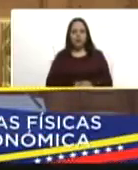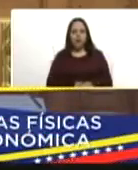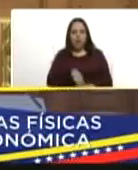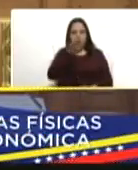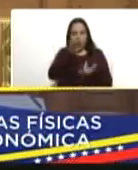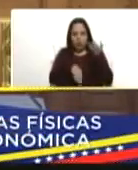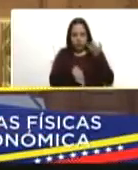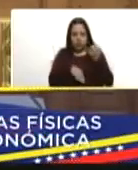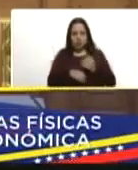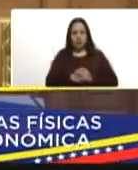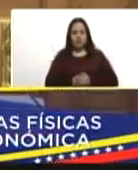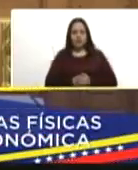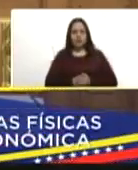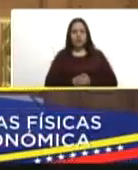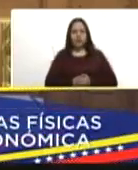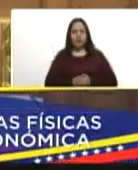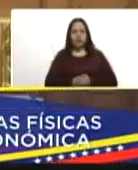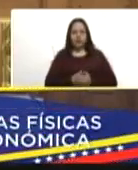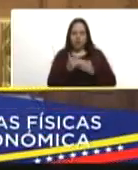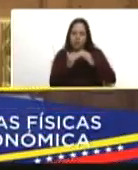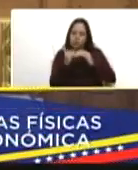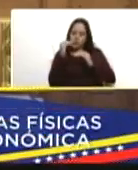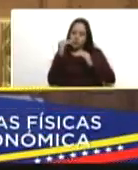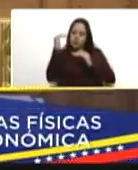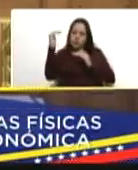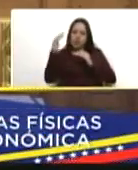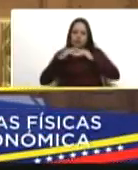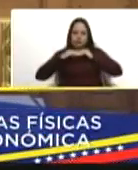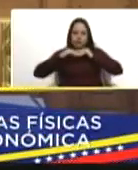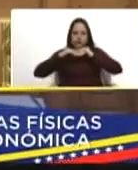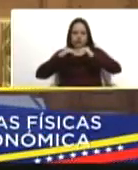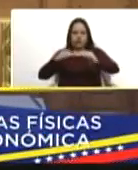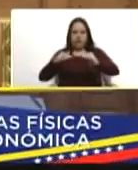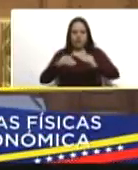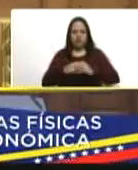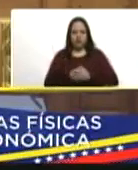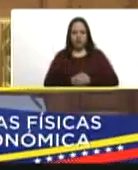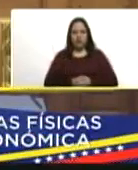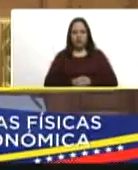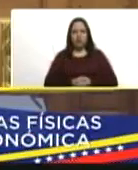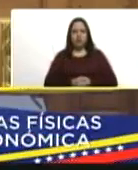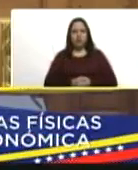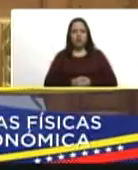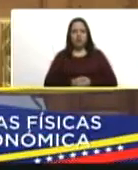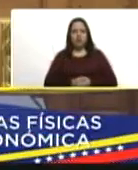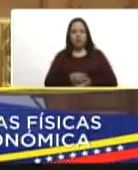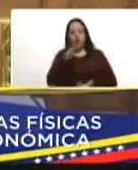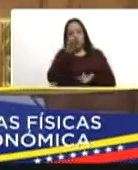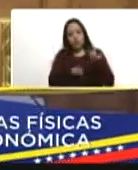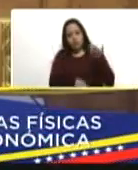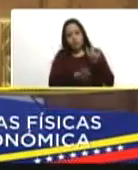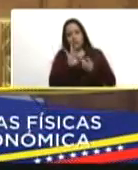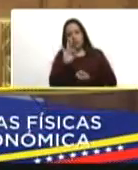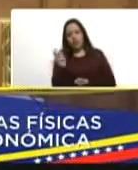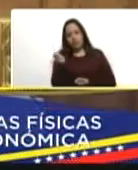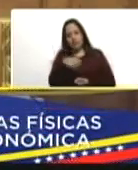conclusión de acuerdo al crecimiento sostenido de los últimos